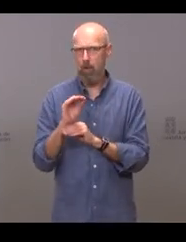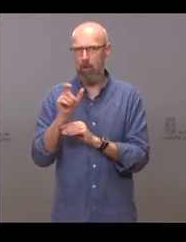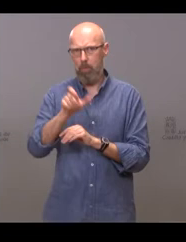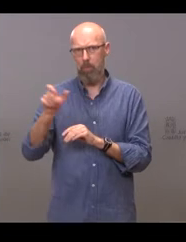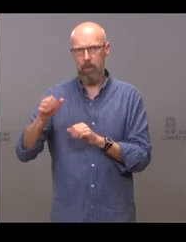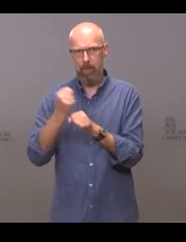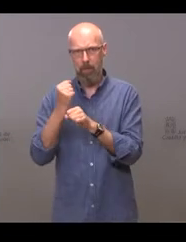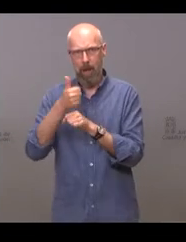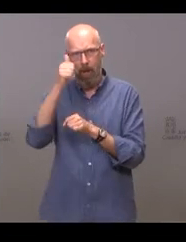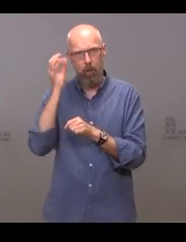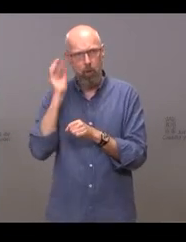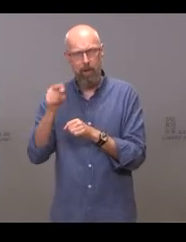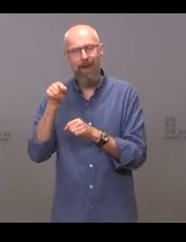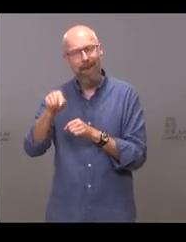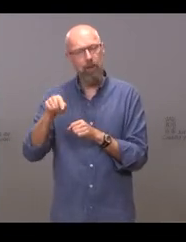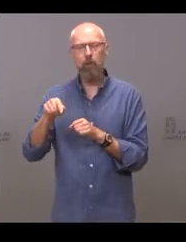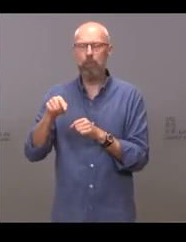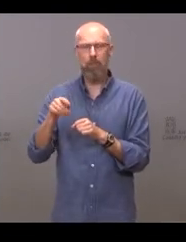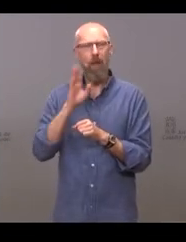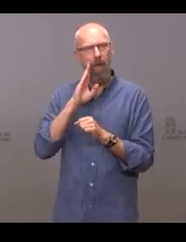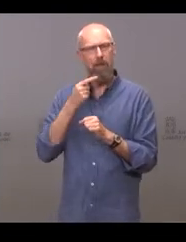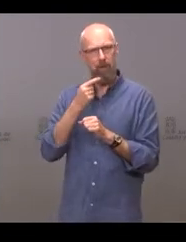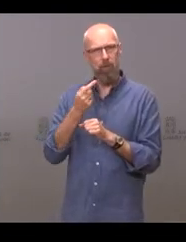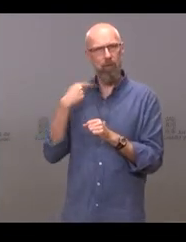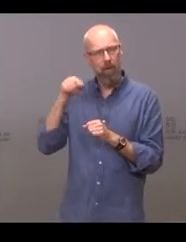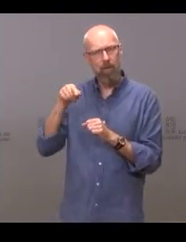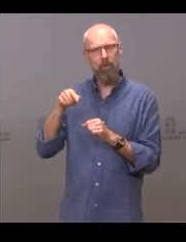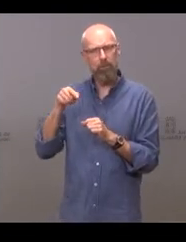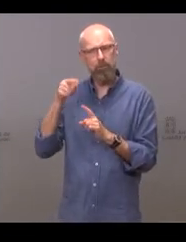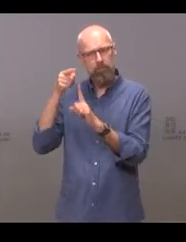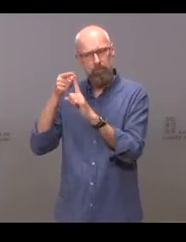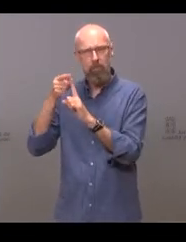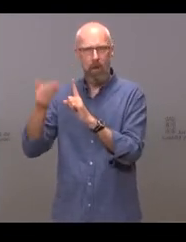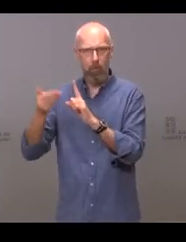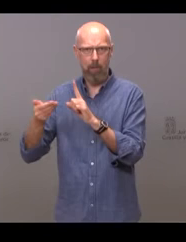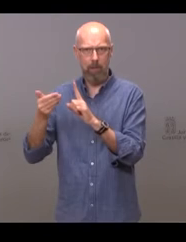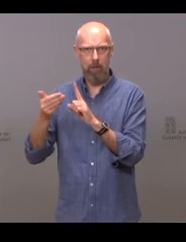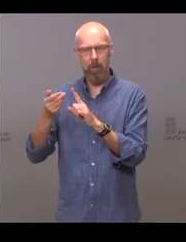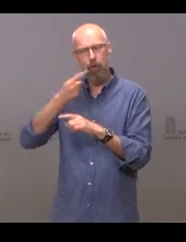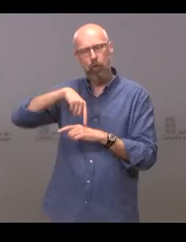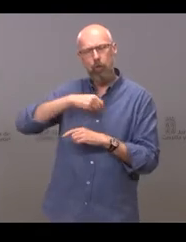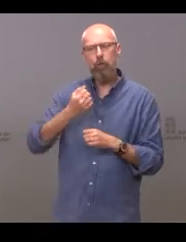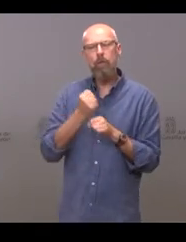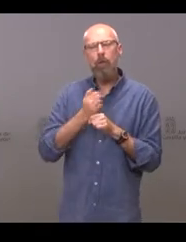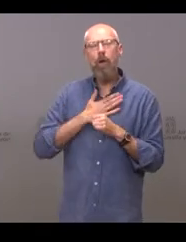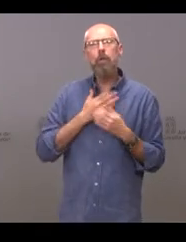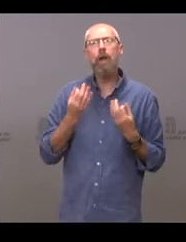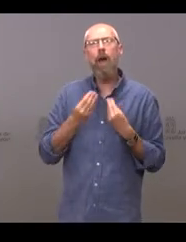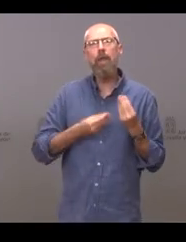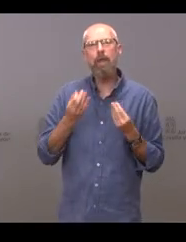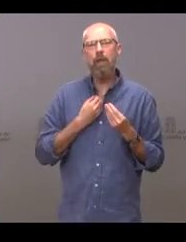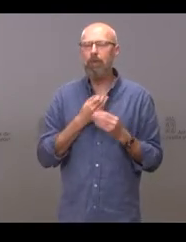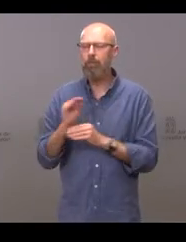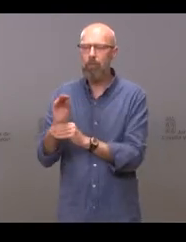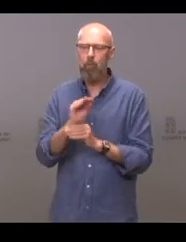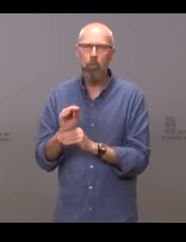también es nuestra principal digamos cometido proteger a la gente trabajadora también buscar el